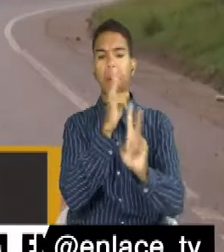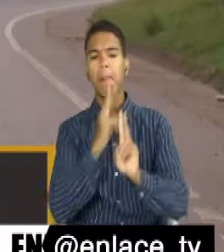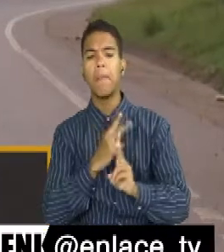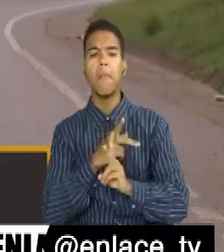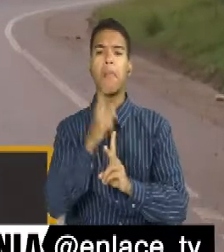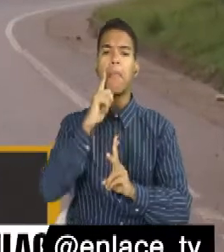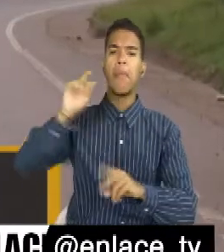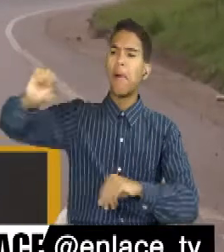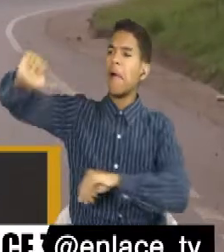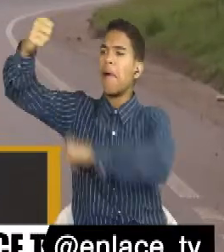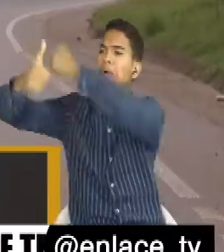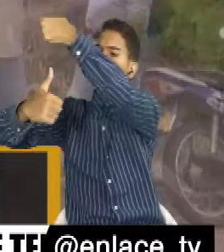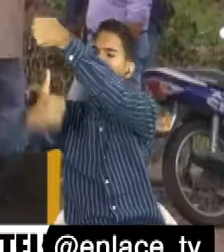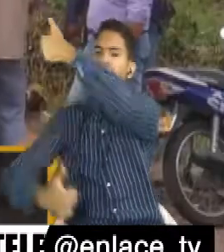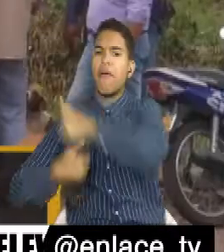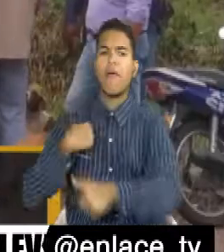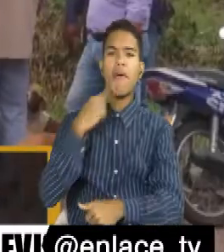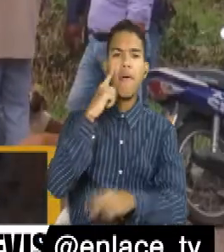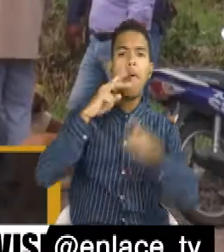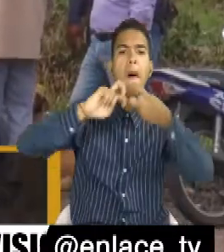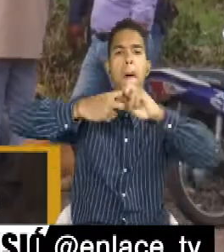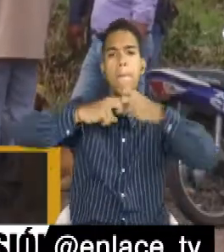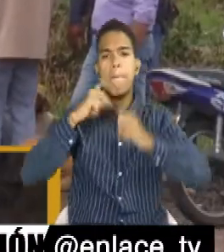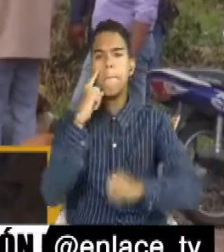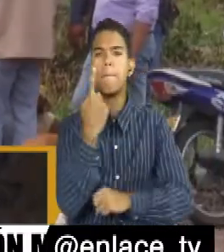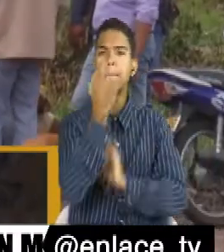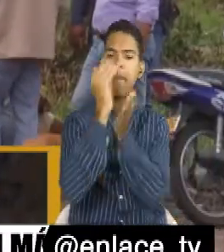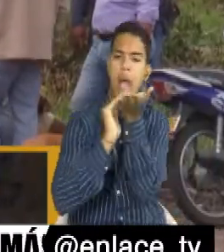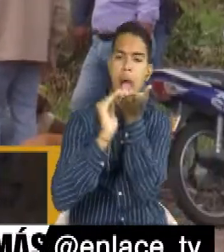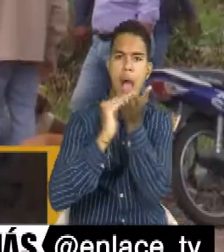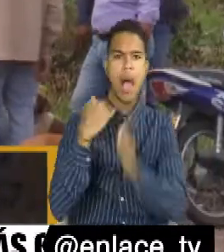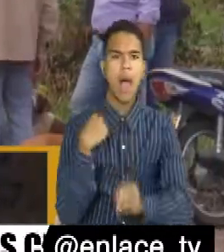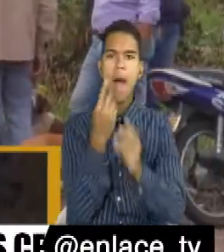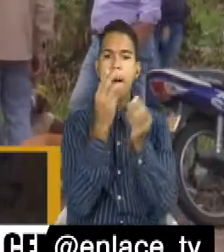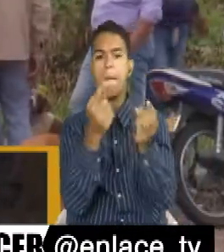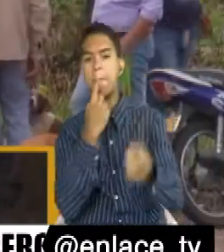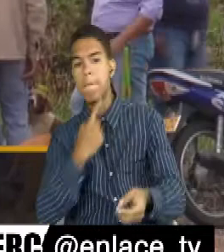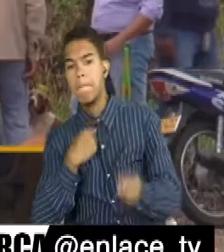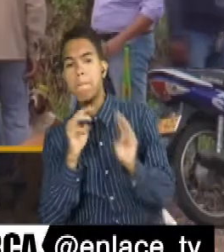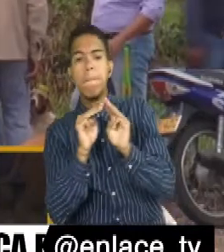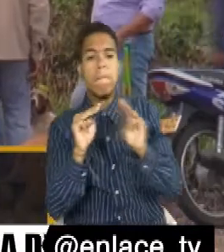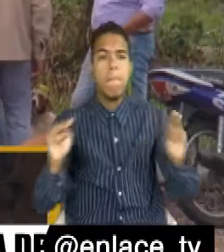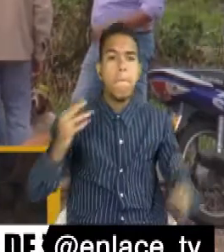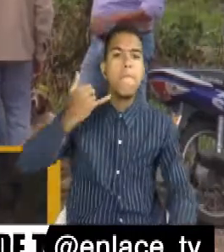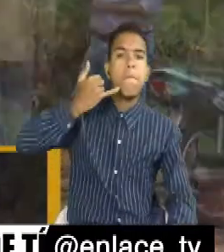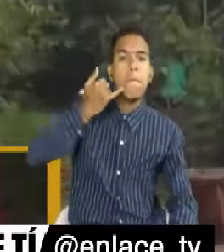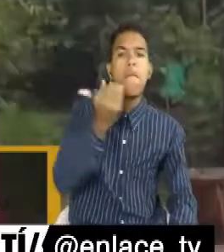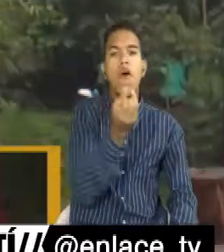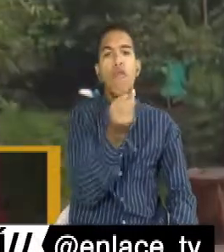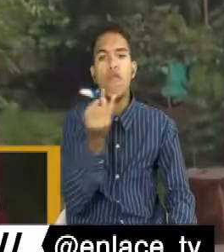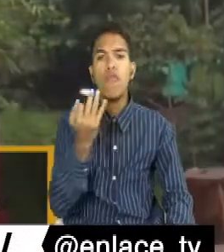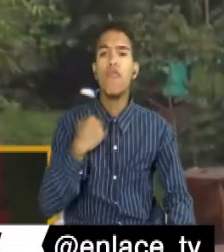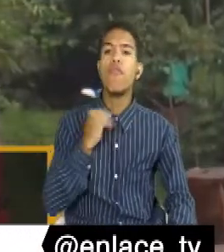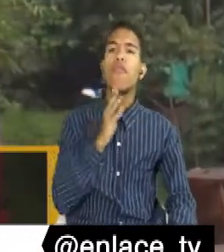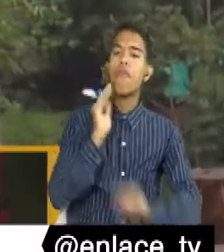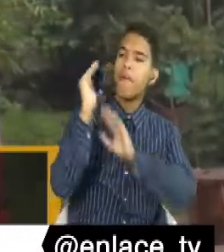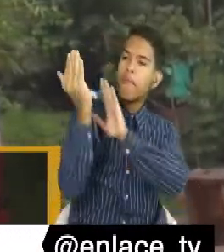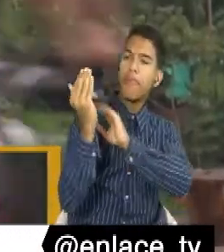para solucionar el conflicto, pero no hay ningún pronunciamiento, no hay teléfono, no hay nada con quien